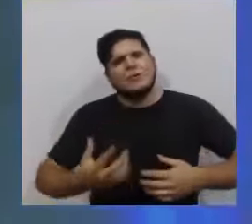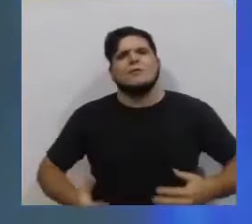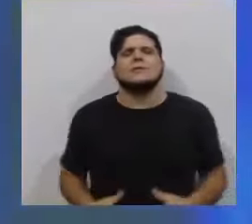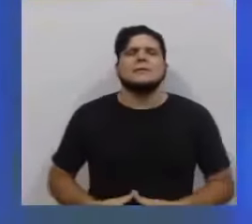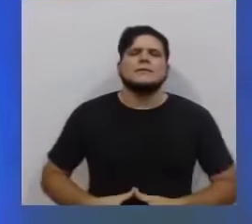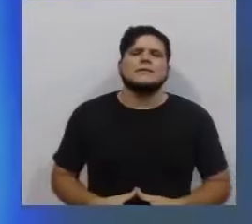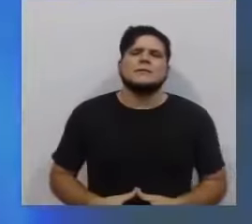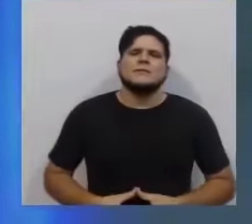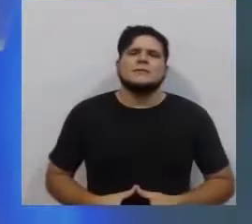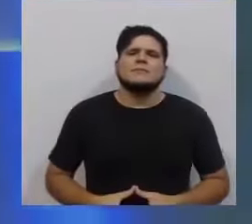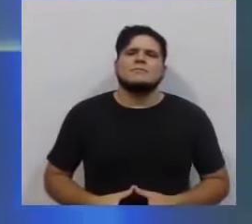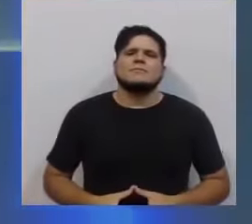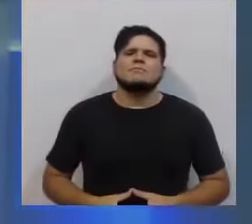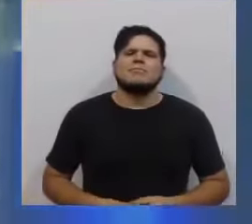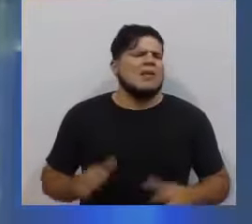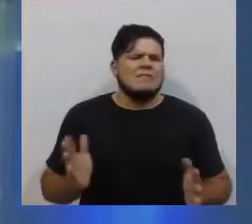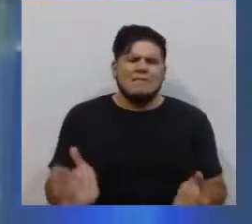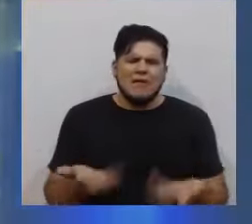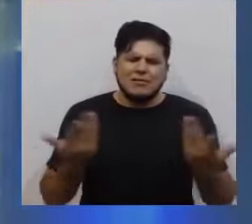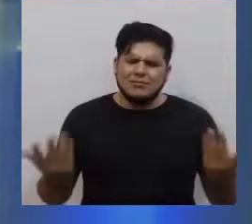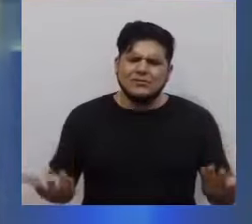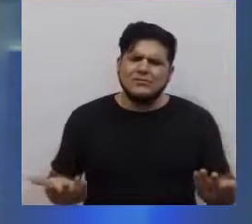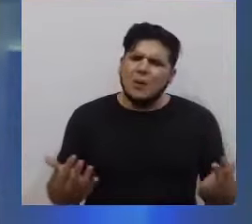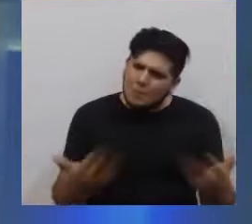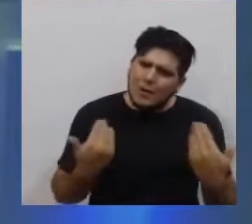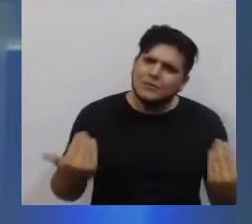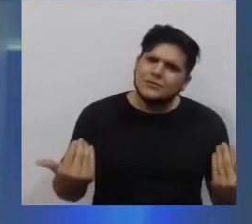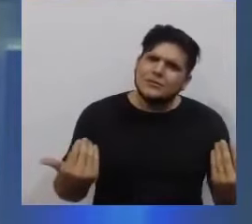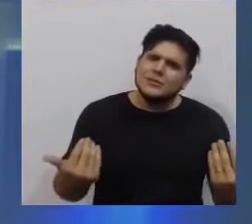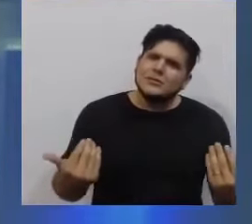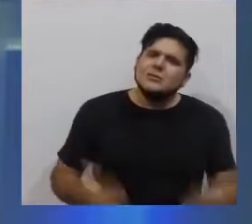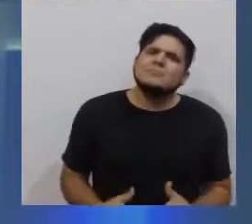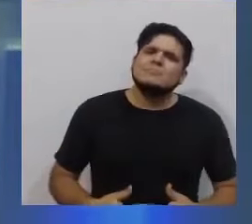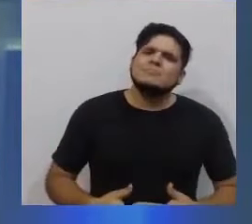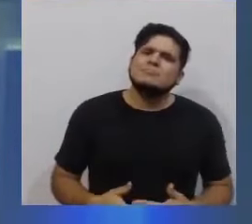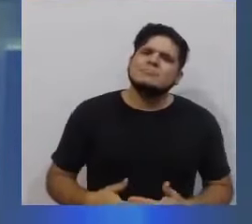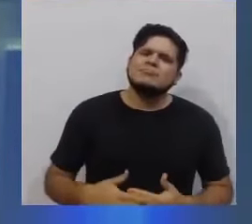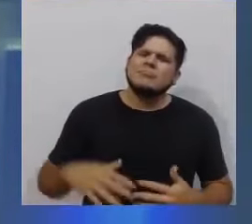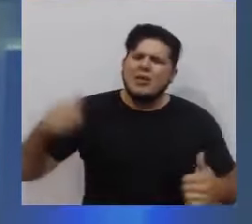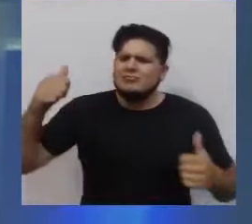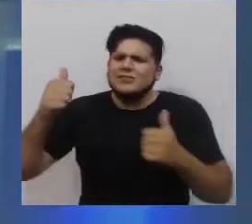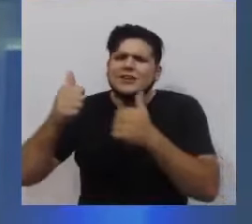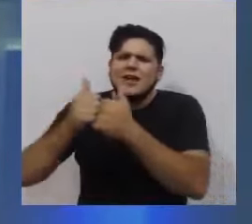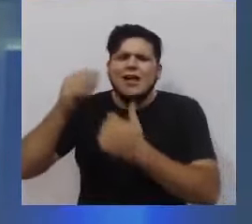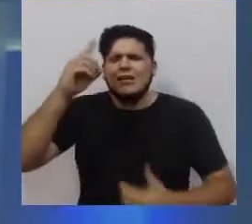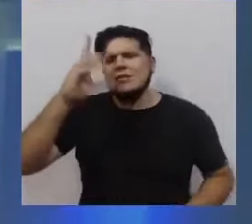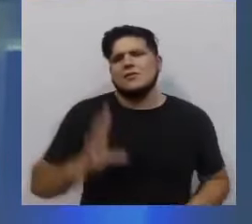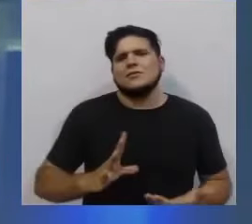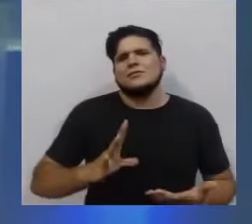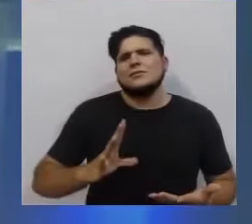acércate adiós en esta hora mientras la iglesia está orando yo quiero invitarte a que